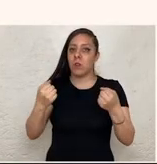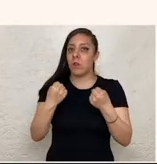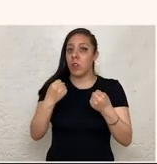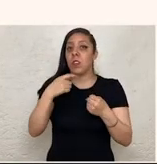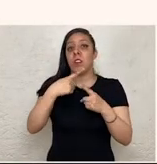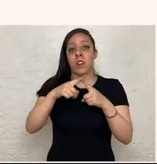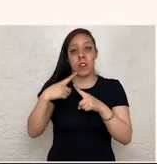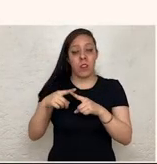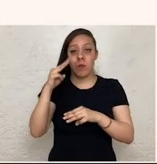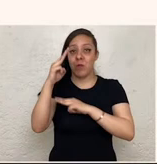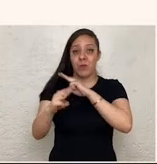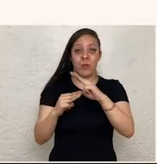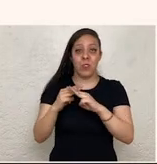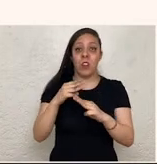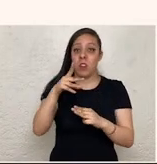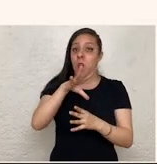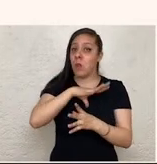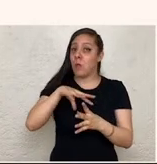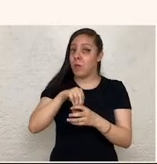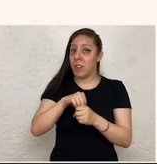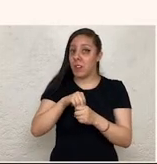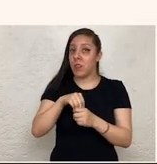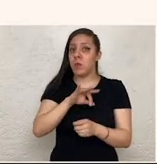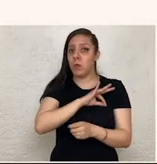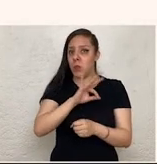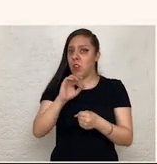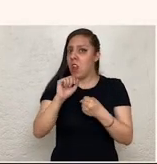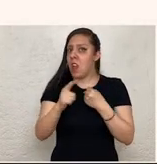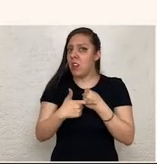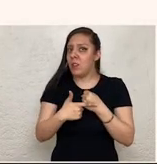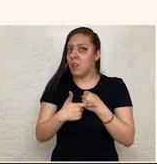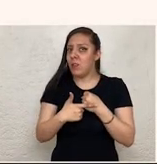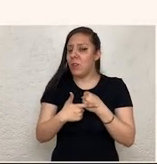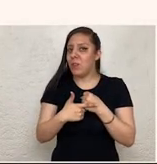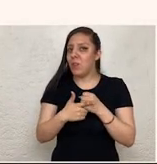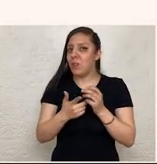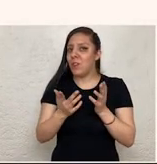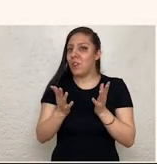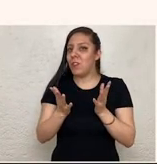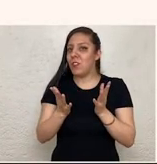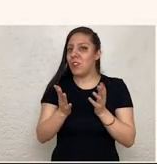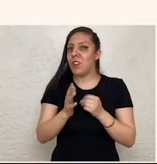poder en todo el mundo, y que puede ser algo